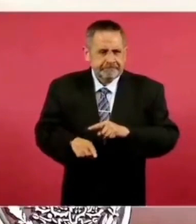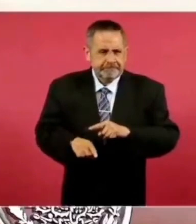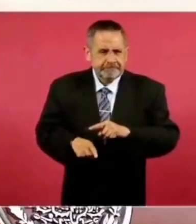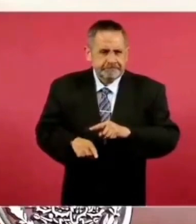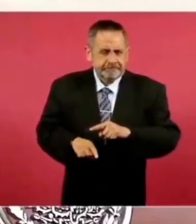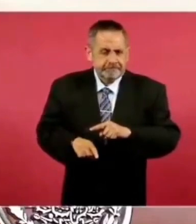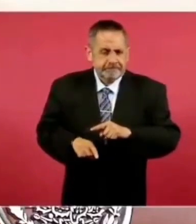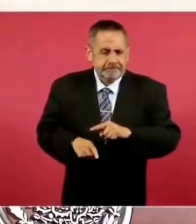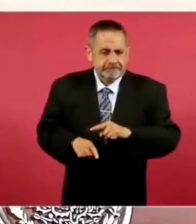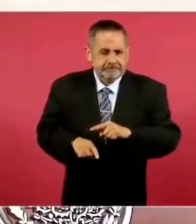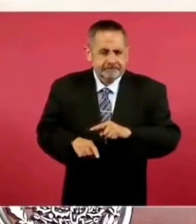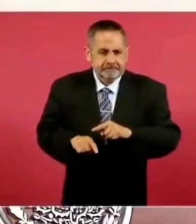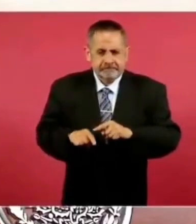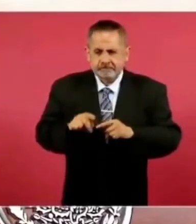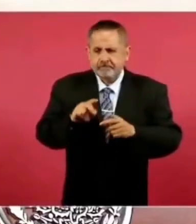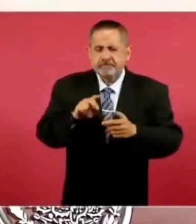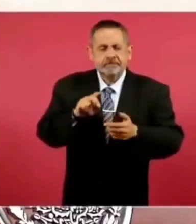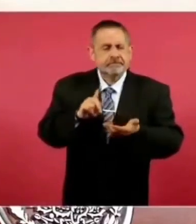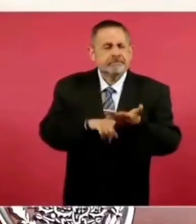en el 12,